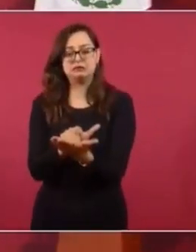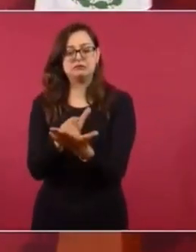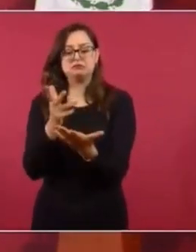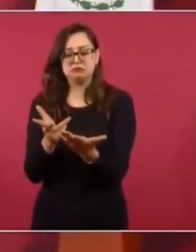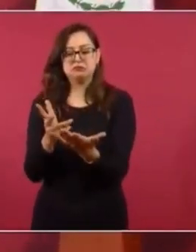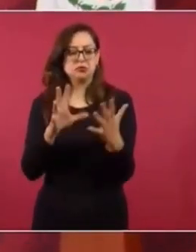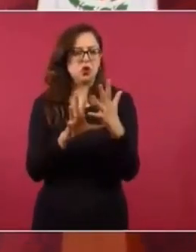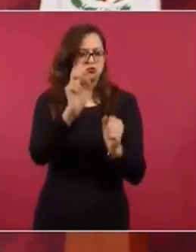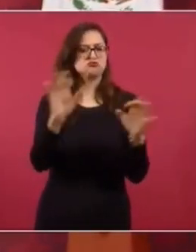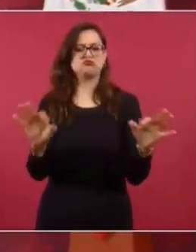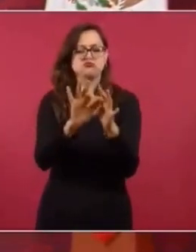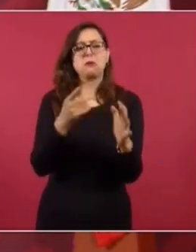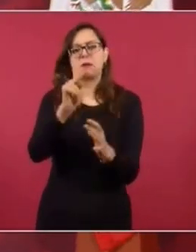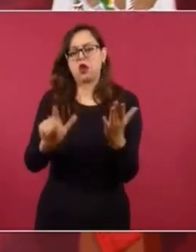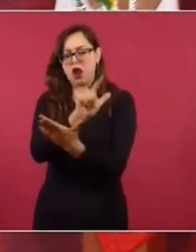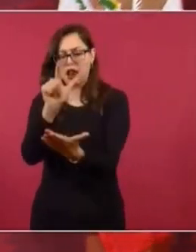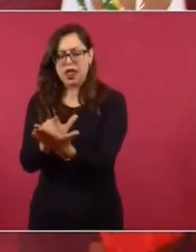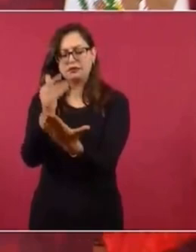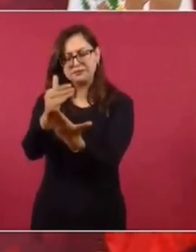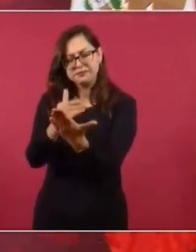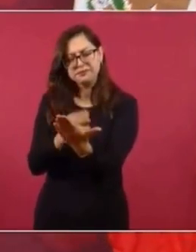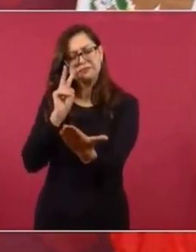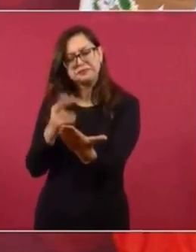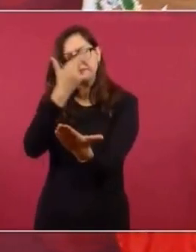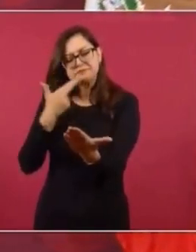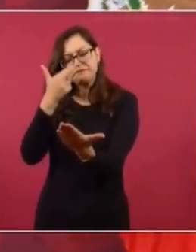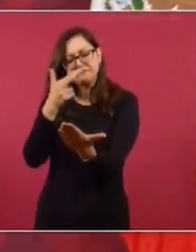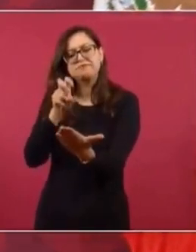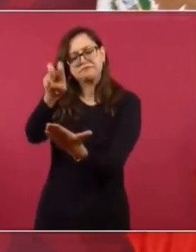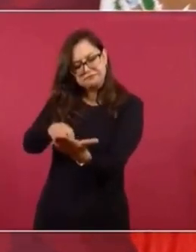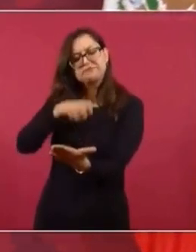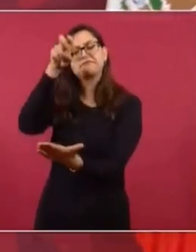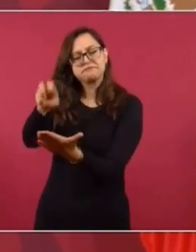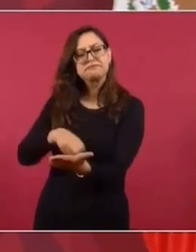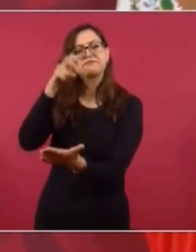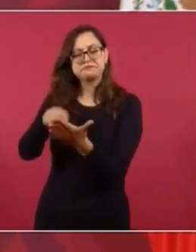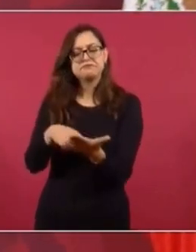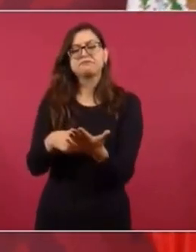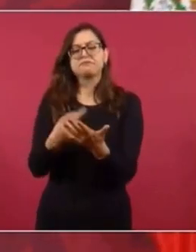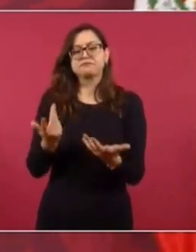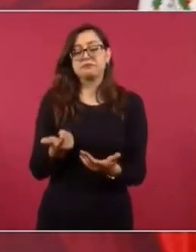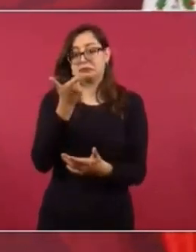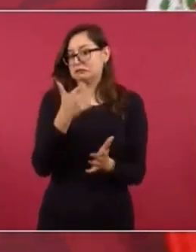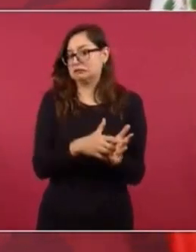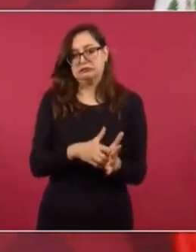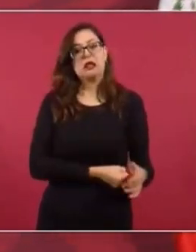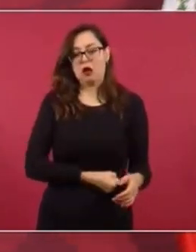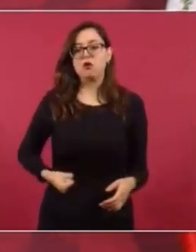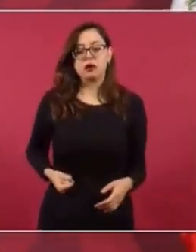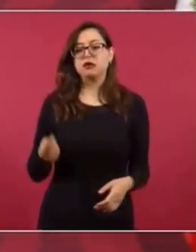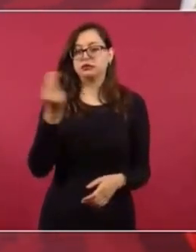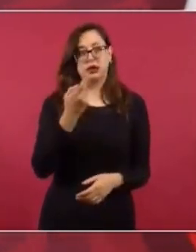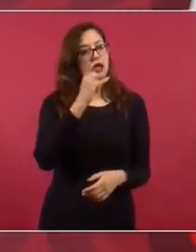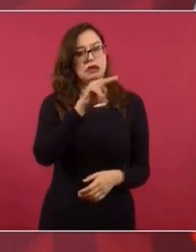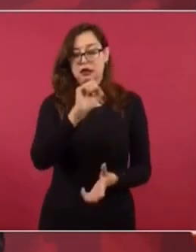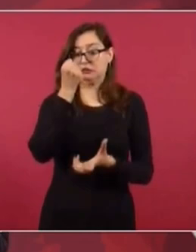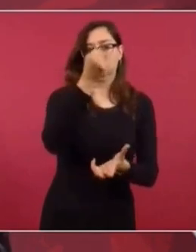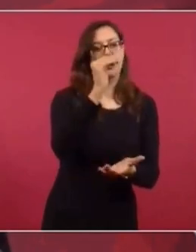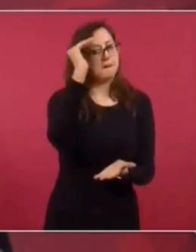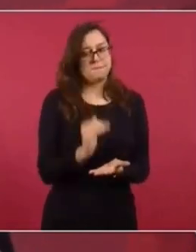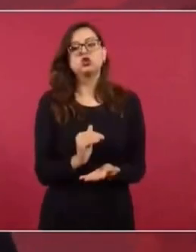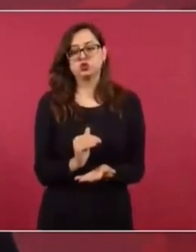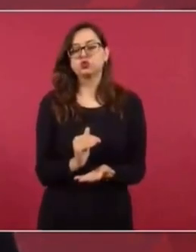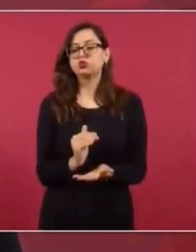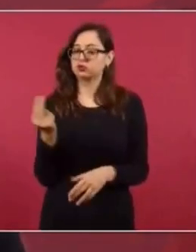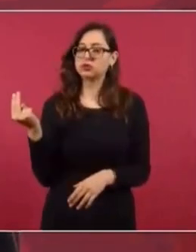infringir la Constitución, lo que establece la Constitución, nos permita de todas maneras lograr ahorros para que no